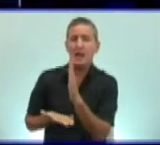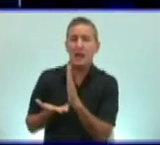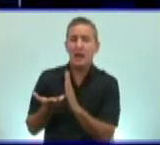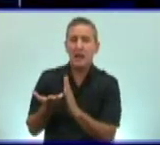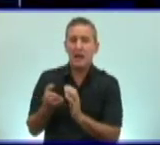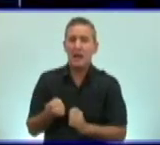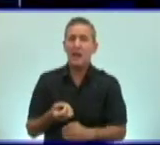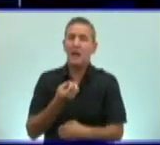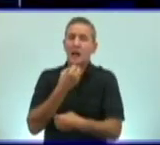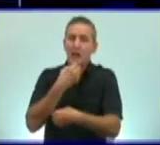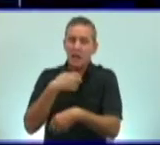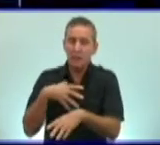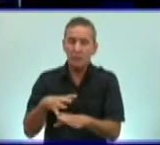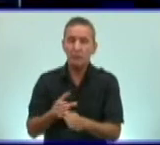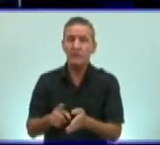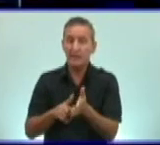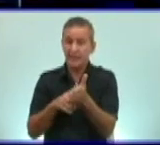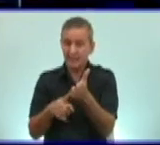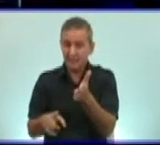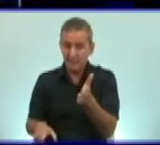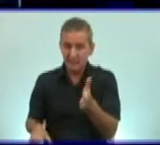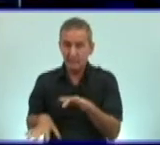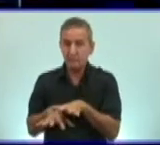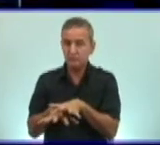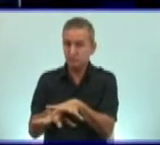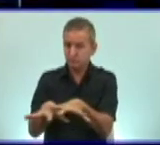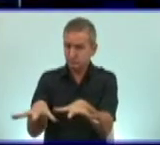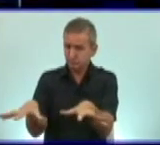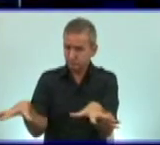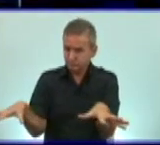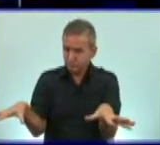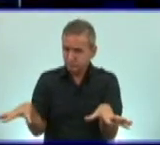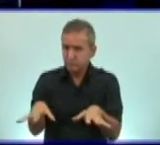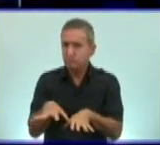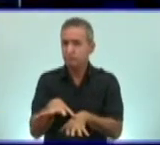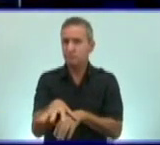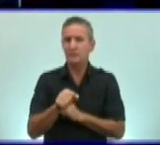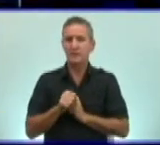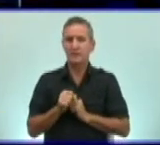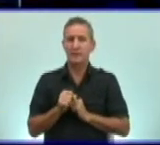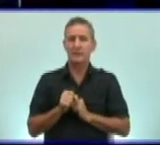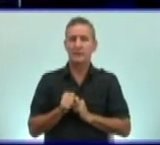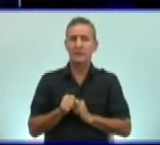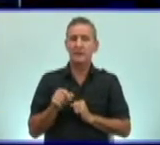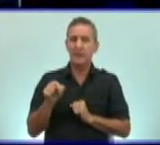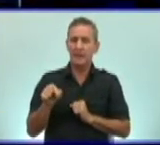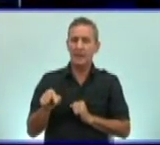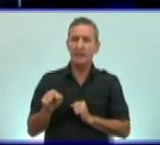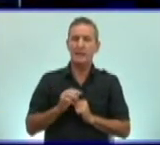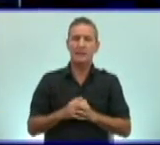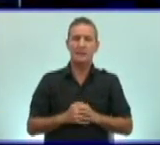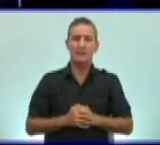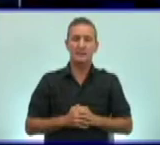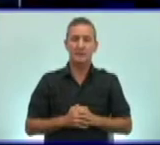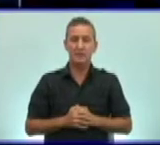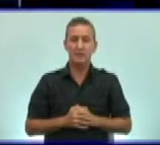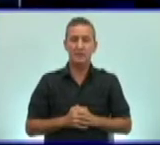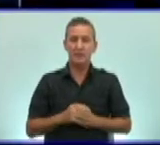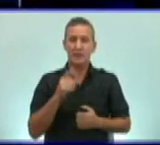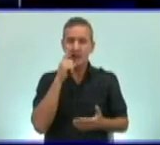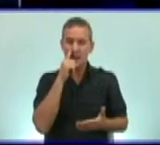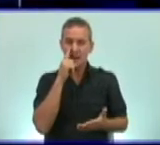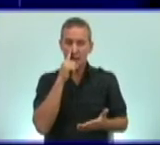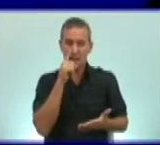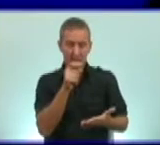posibilidad de que la corriente eléctrica pueda transmitirse en este medio. Pues bien, vamos a notar